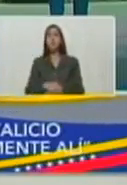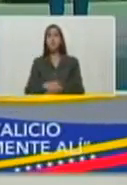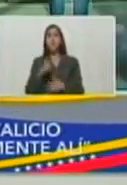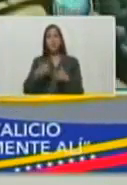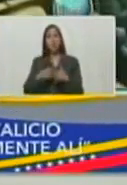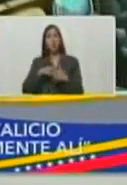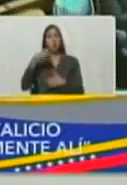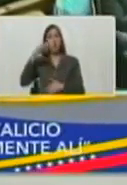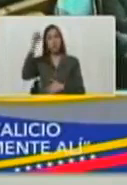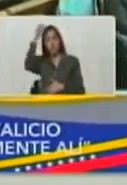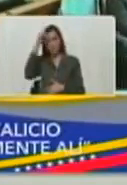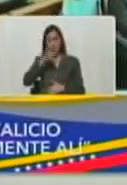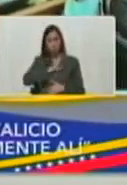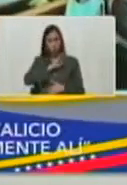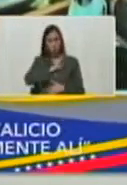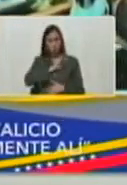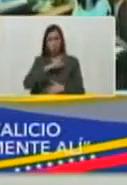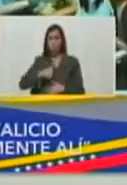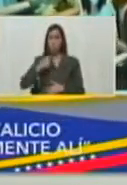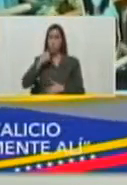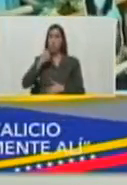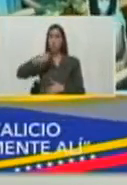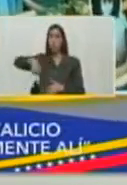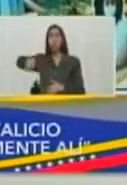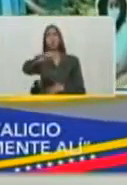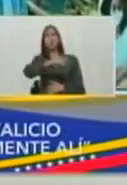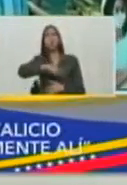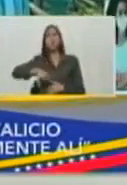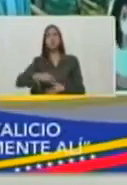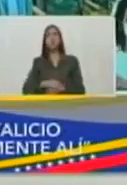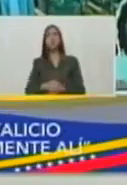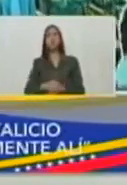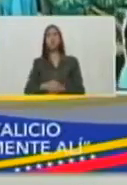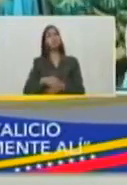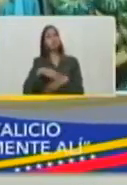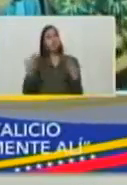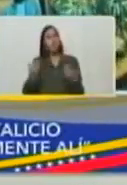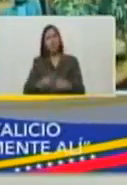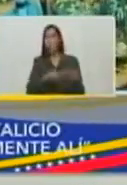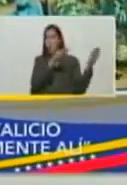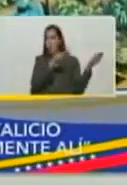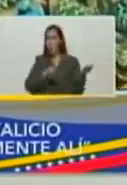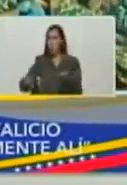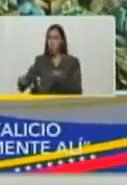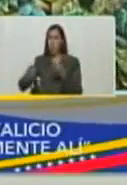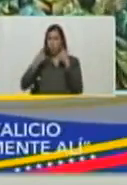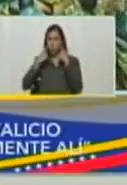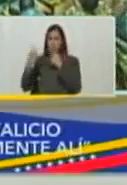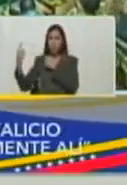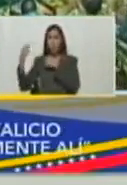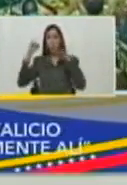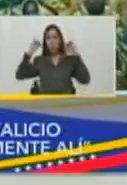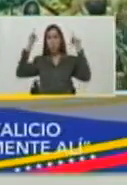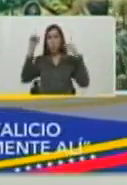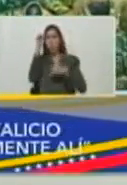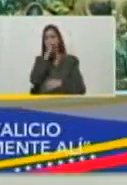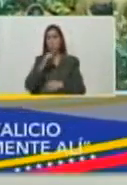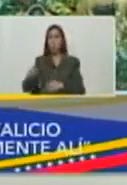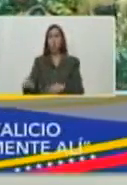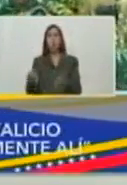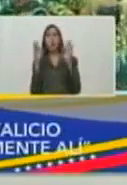reflexión, les digo, muchachos y muchachas, los invito a ver el concierto de gala